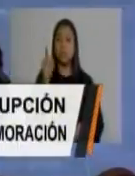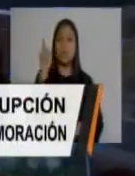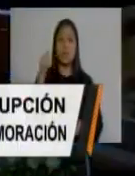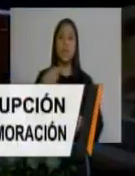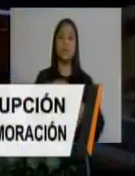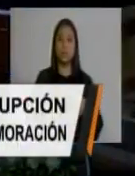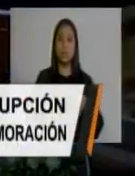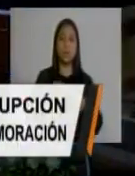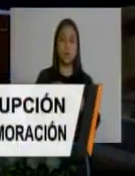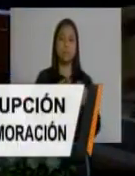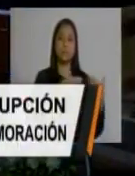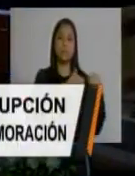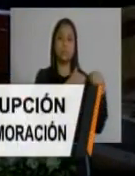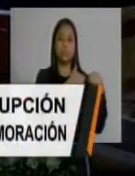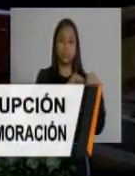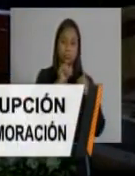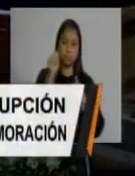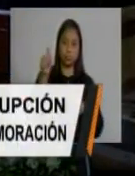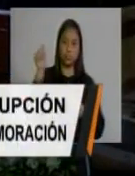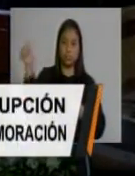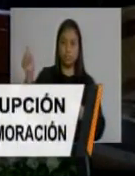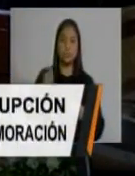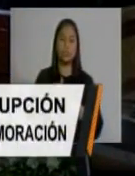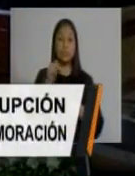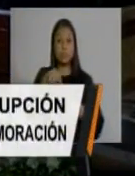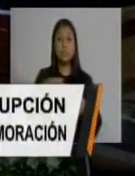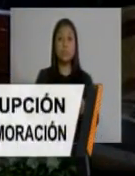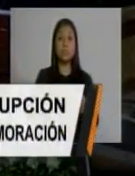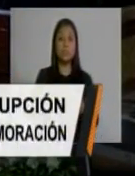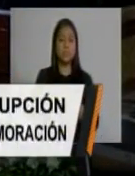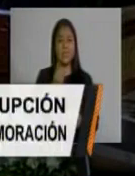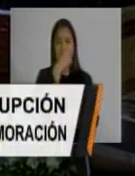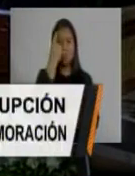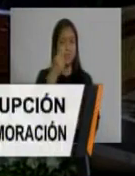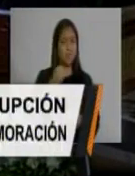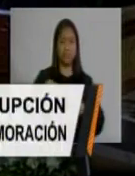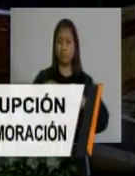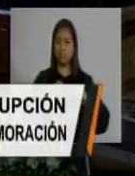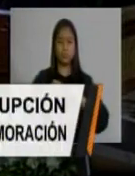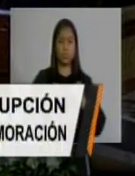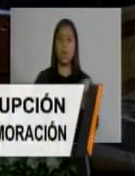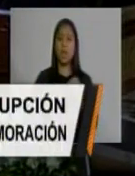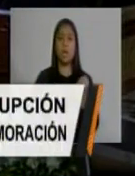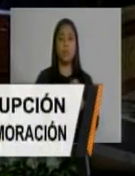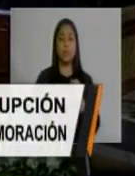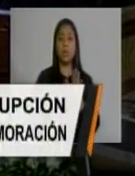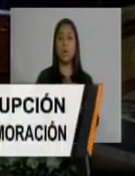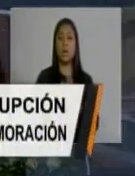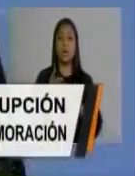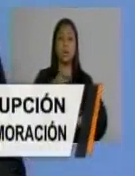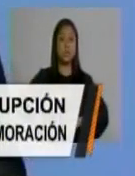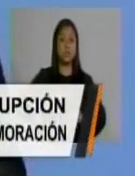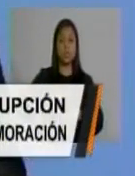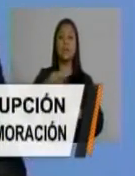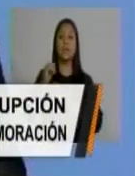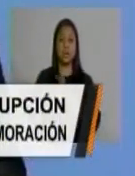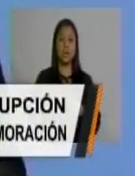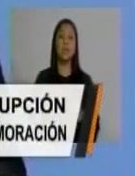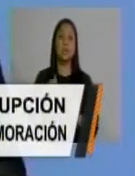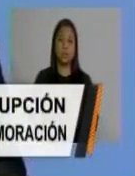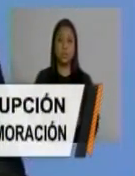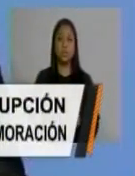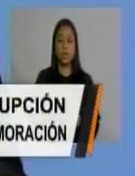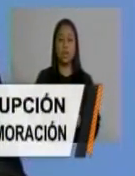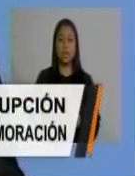entes correspondientes. Esta comisión trabaja con estricto apoyo a la legislación nacional e internacional y